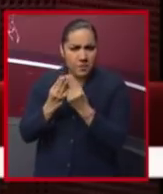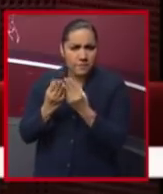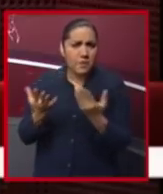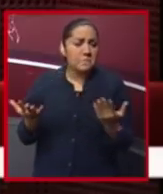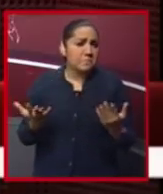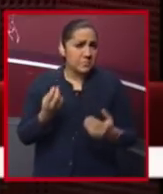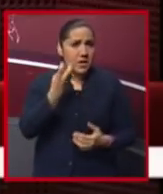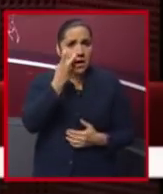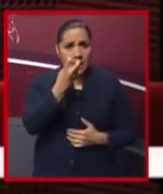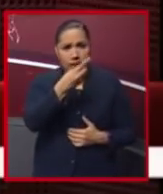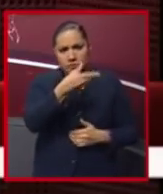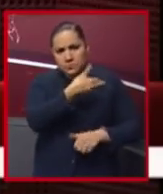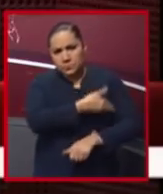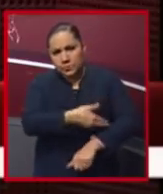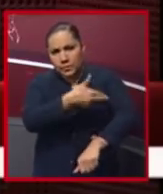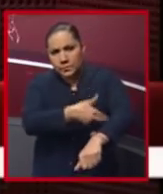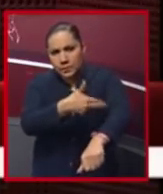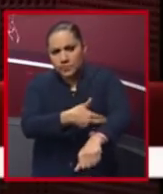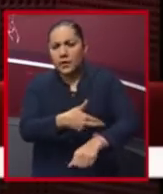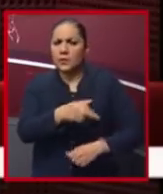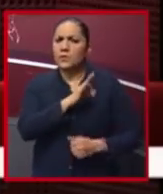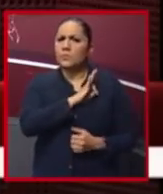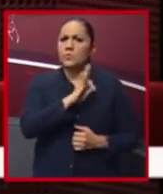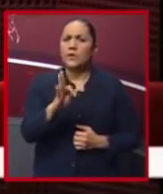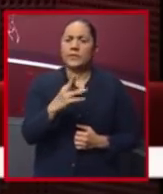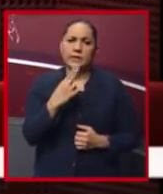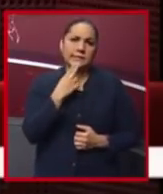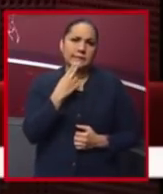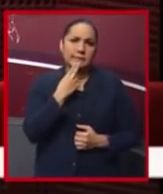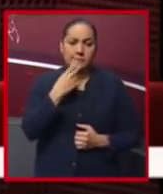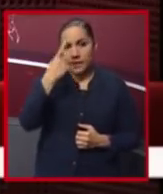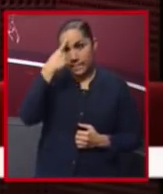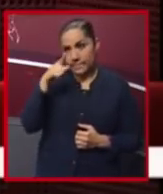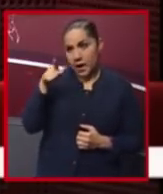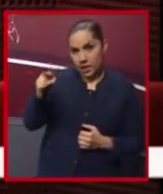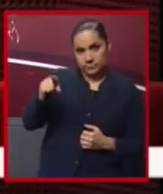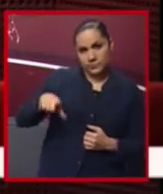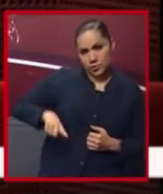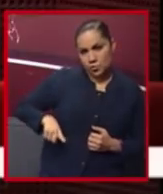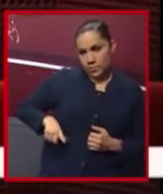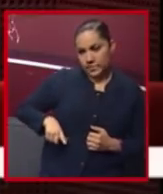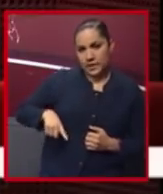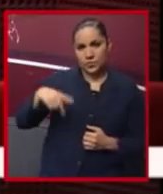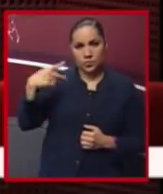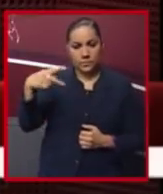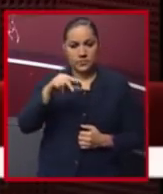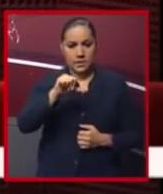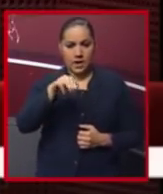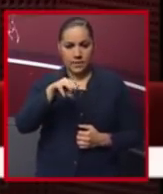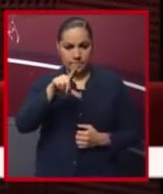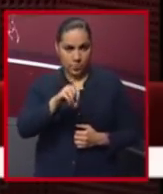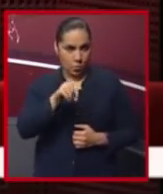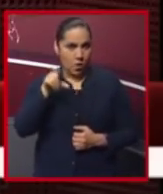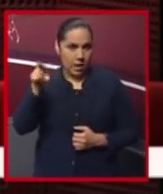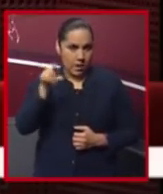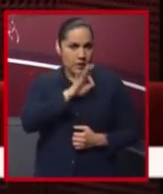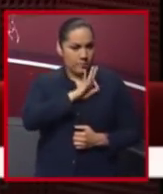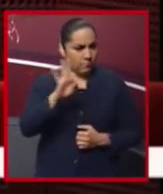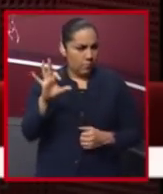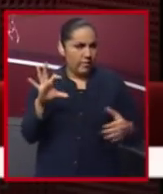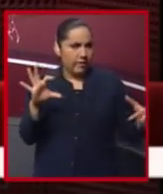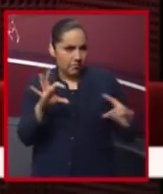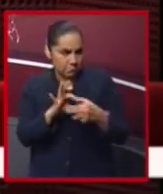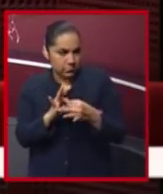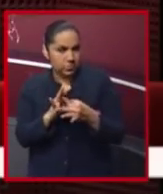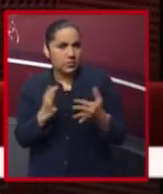para el gobierno de Andrés Manuel López Obrador, en particular para la secretaría que